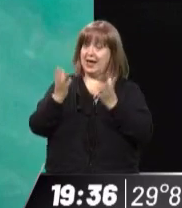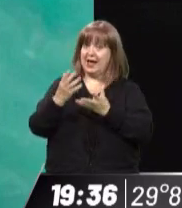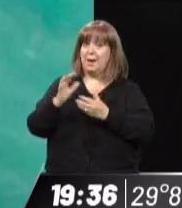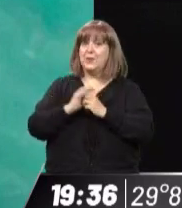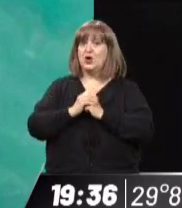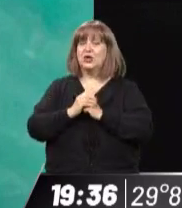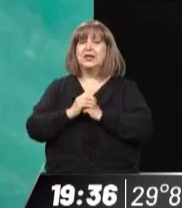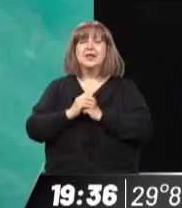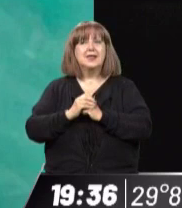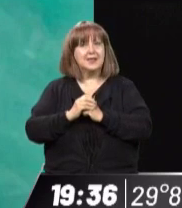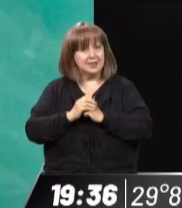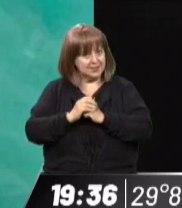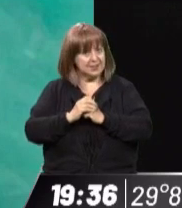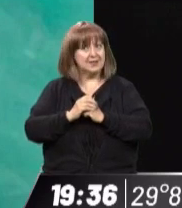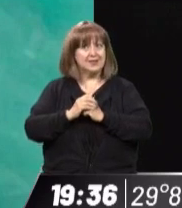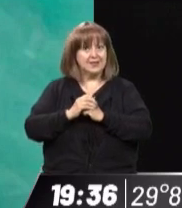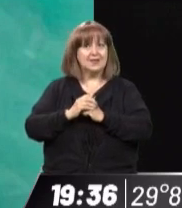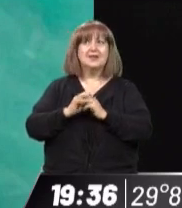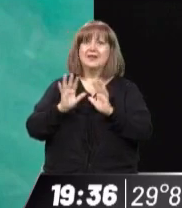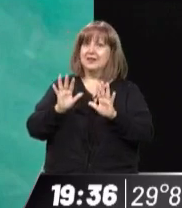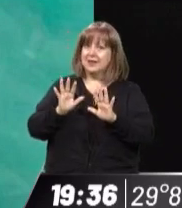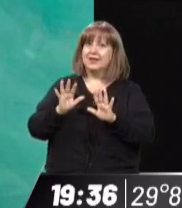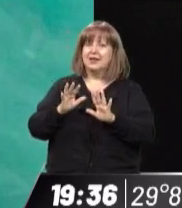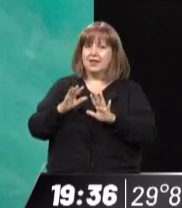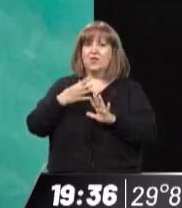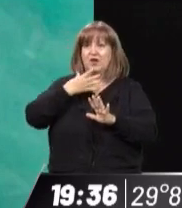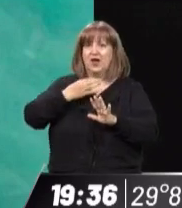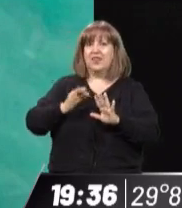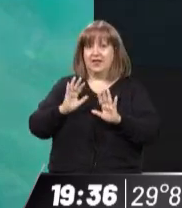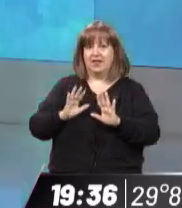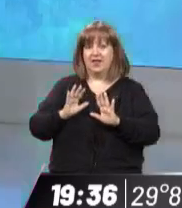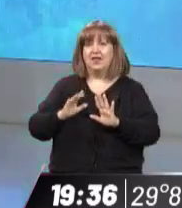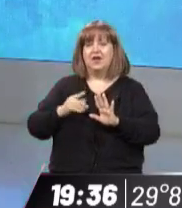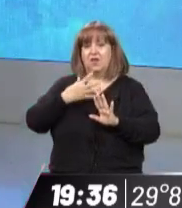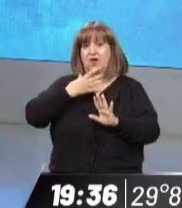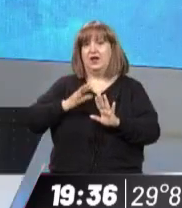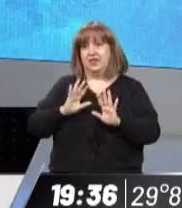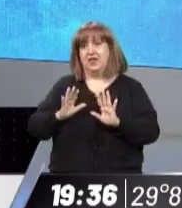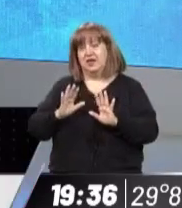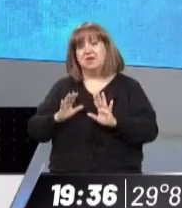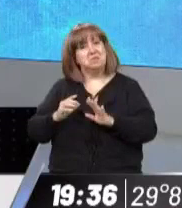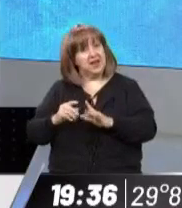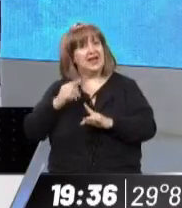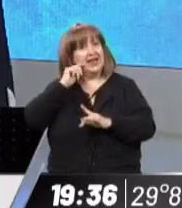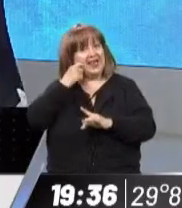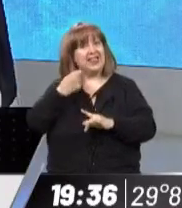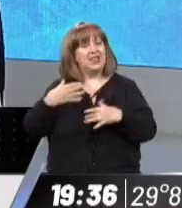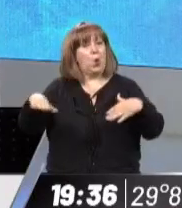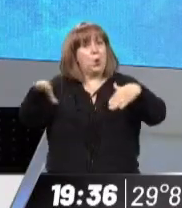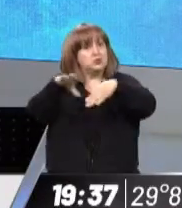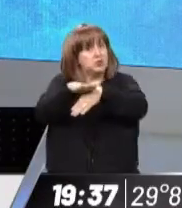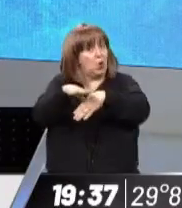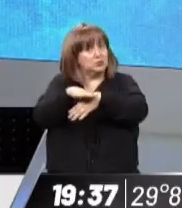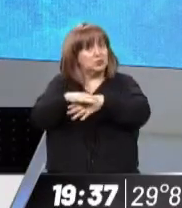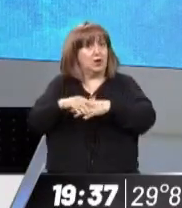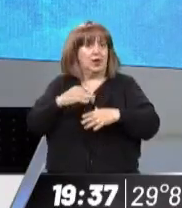el Instagram de Antonella antes, no me infarto, casi me infarto con el Mundial. No sufro como el domingo. Pero mira qué linda esa foto. Hermosa.